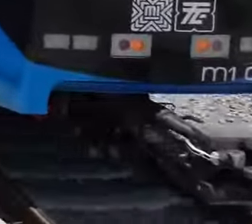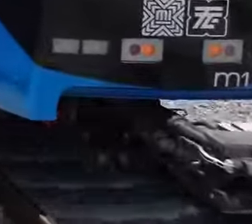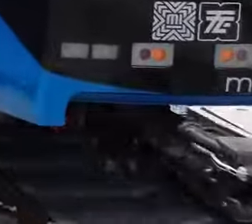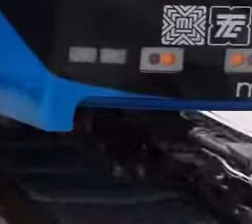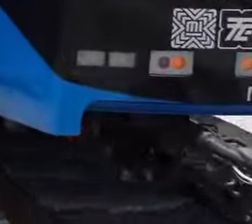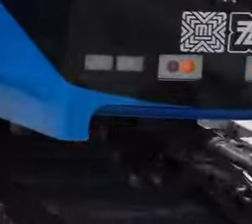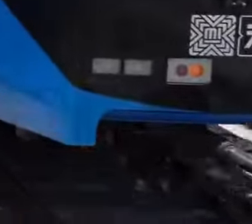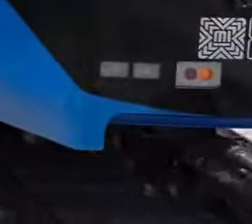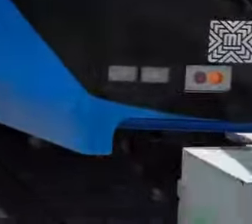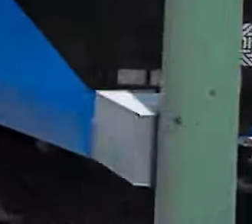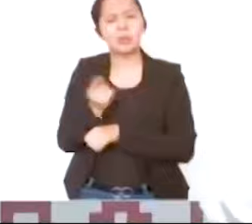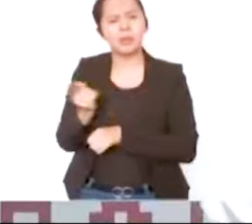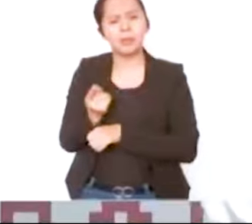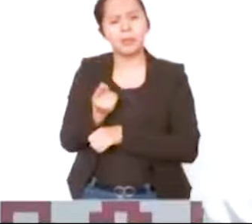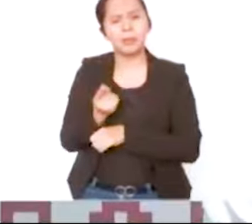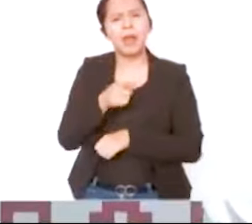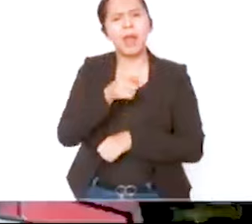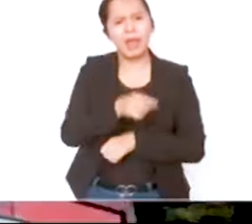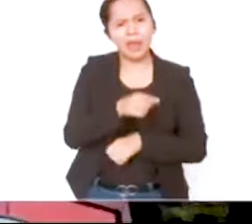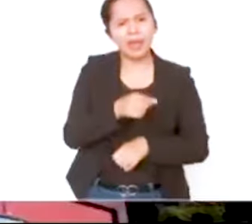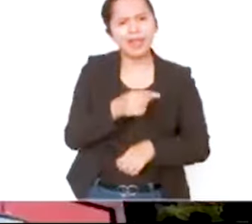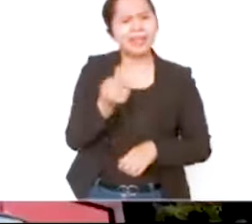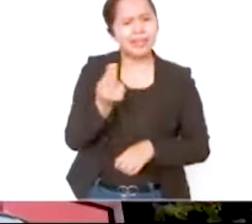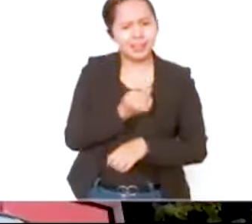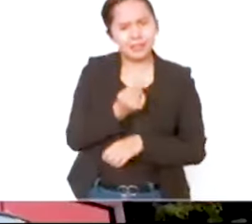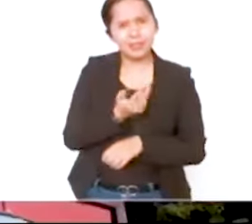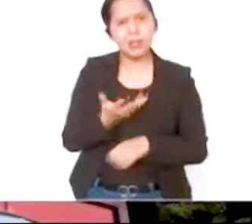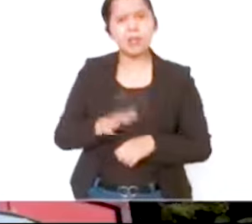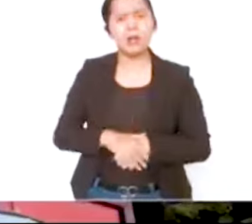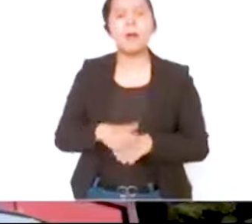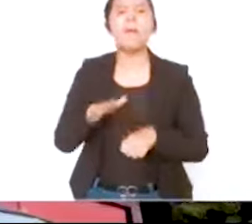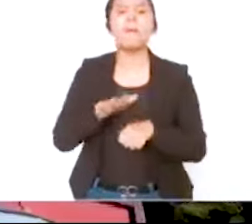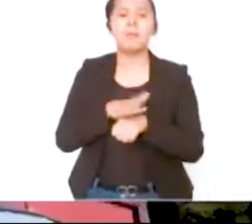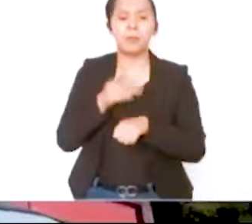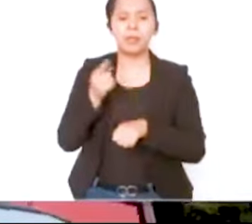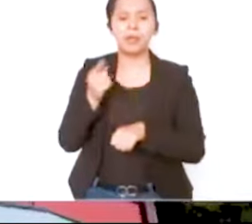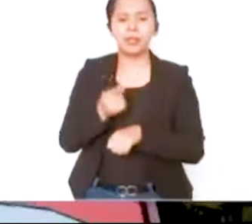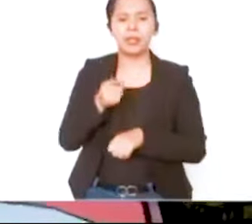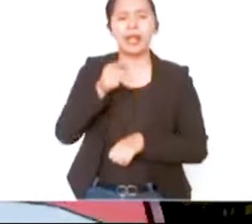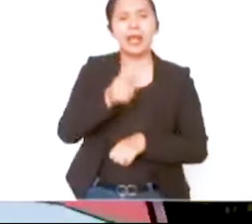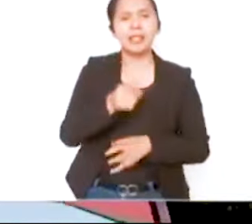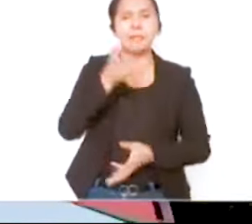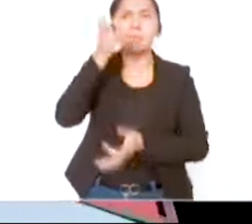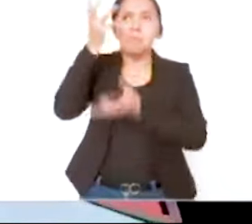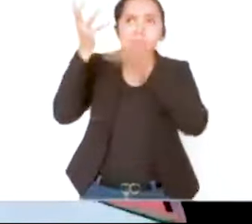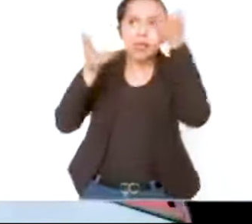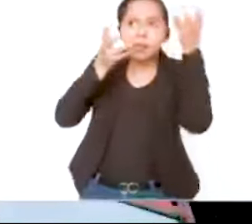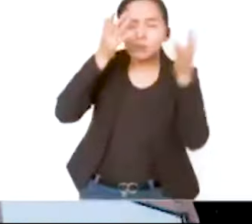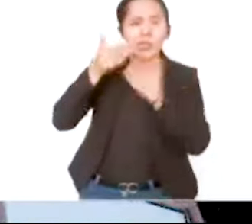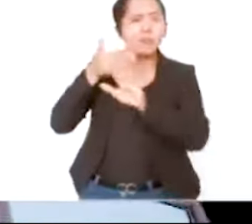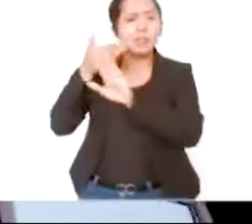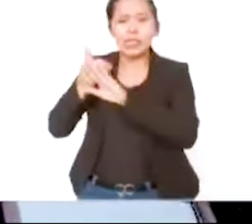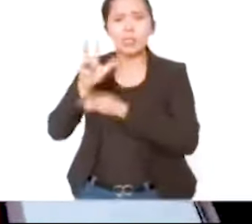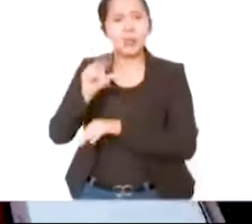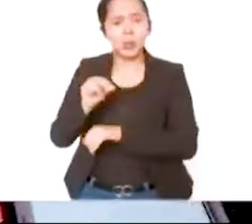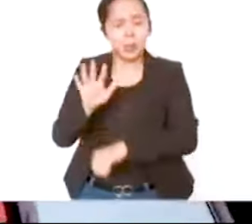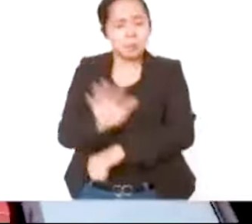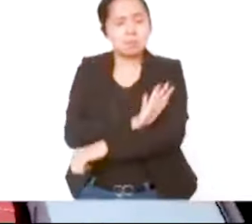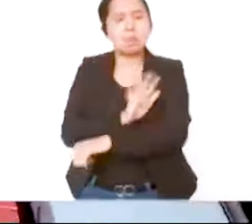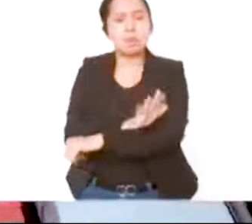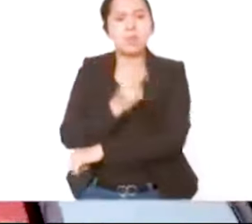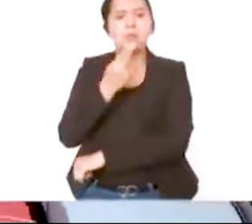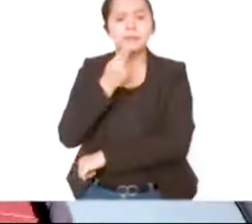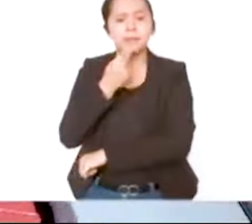de transporte o las mejoras de transporte que implica estos trenes, evidentemente son no contaminantes, son eléctricos, tienen una